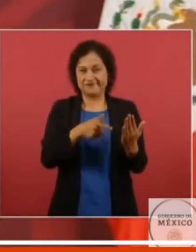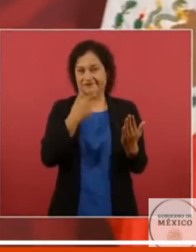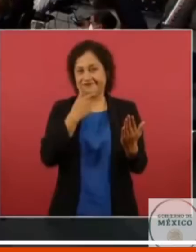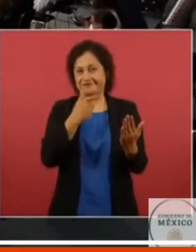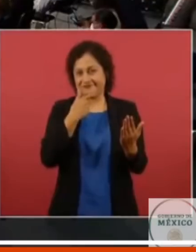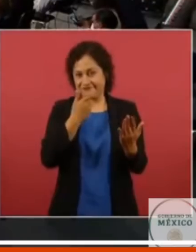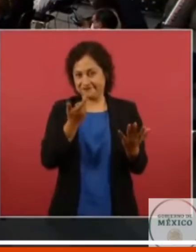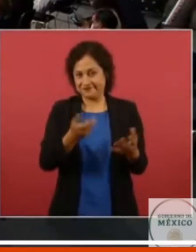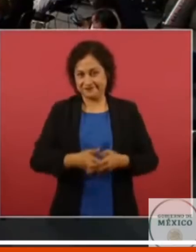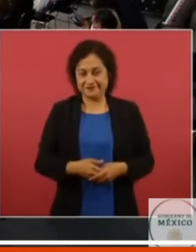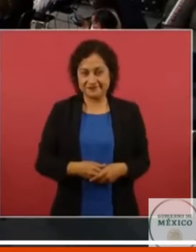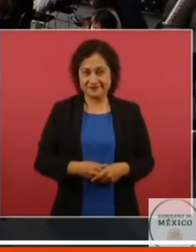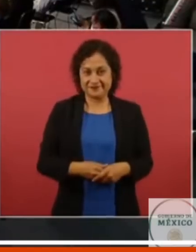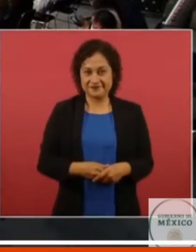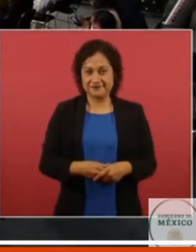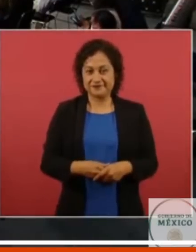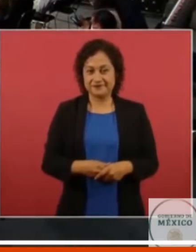textos.